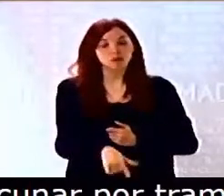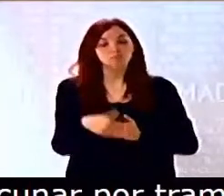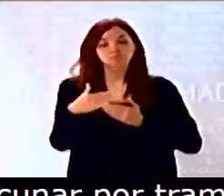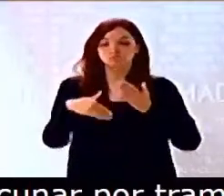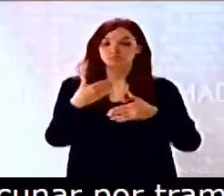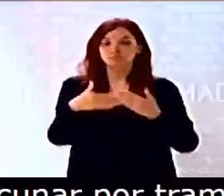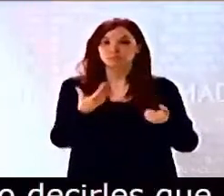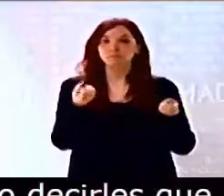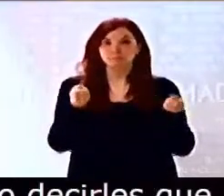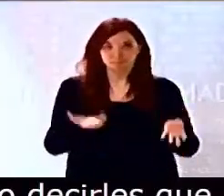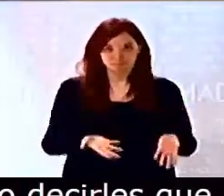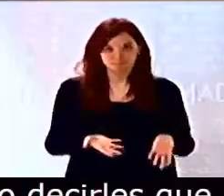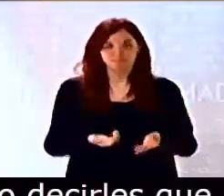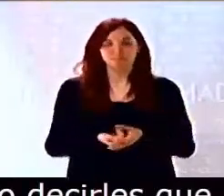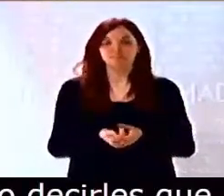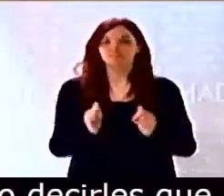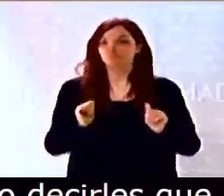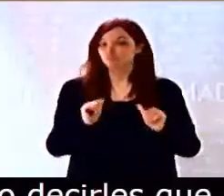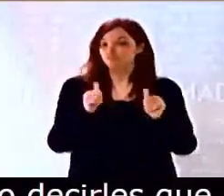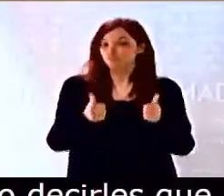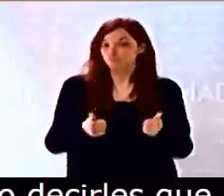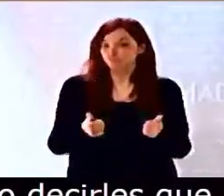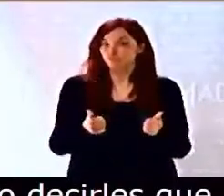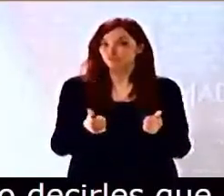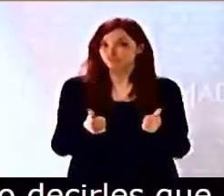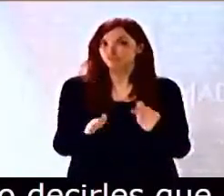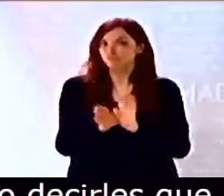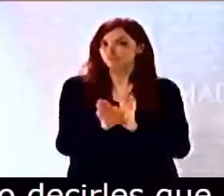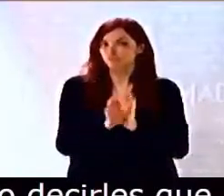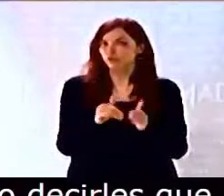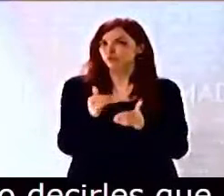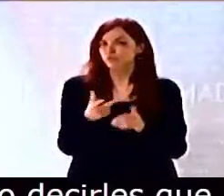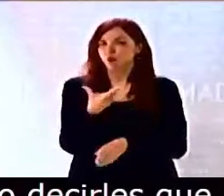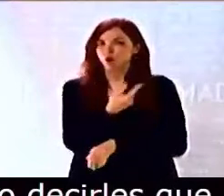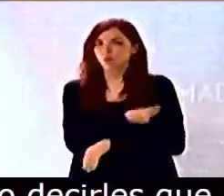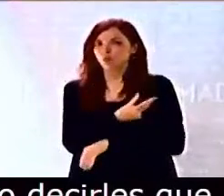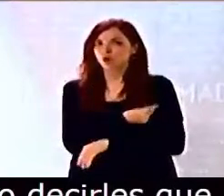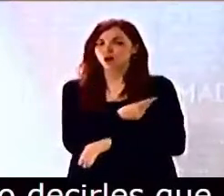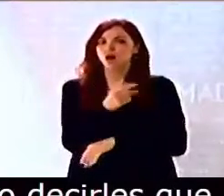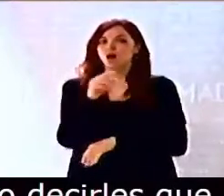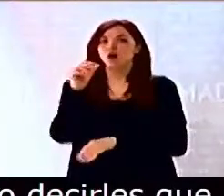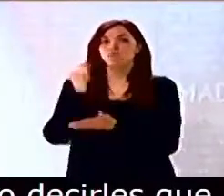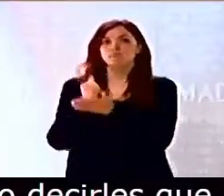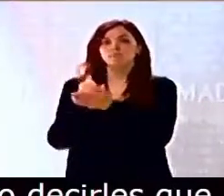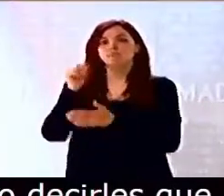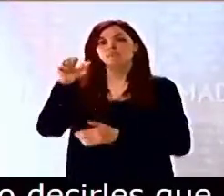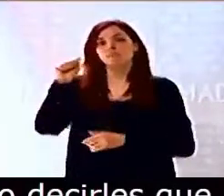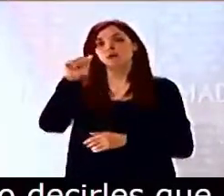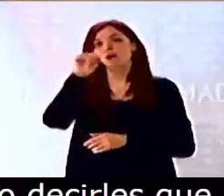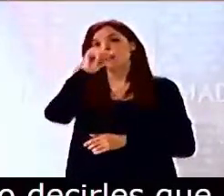ritmo. Hemos comenzado y seguimos vacunando con AstraZeneca